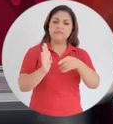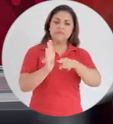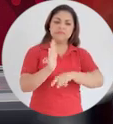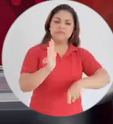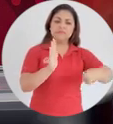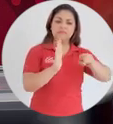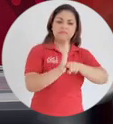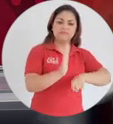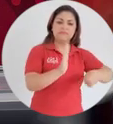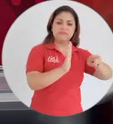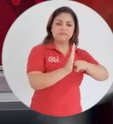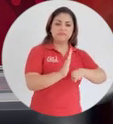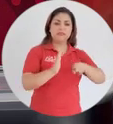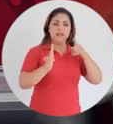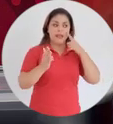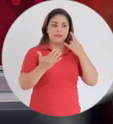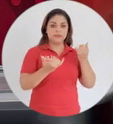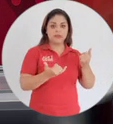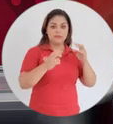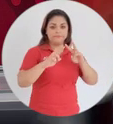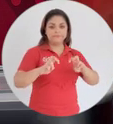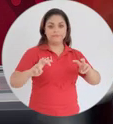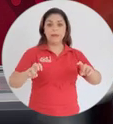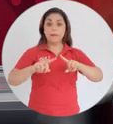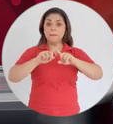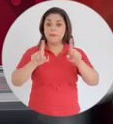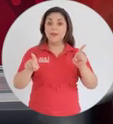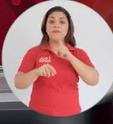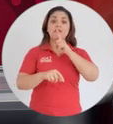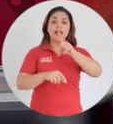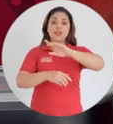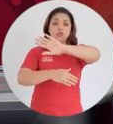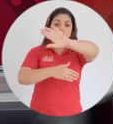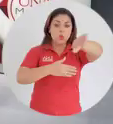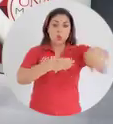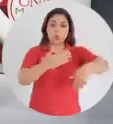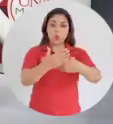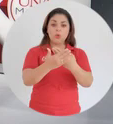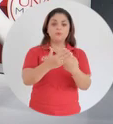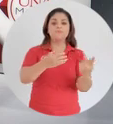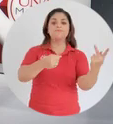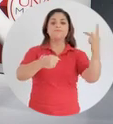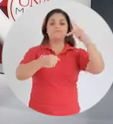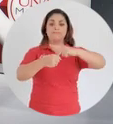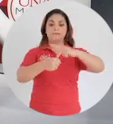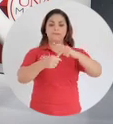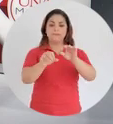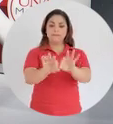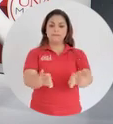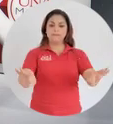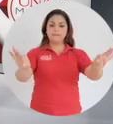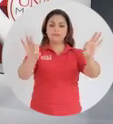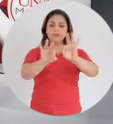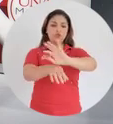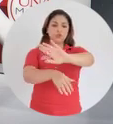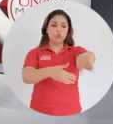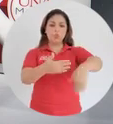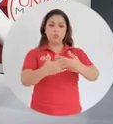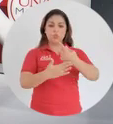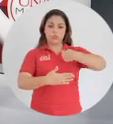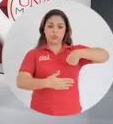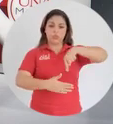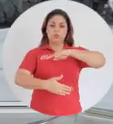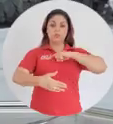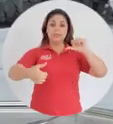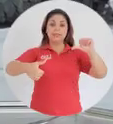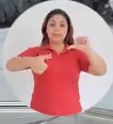venido analizando hasta ahora. Pero en definitiva, la participación de todos y todas es fundamental. Todos nosotros somos